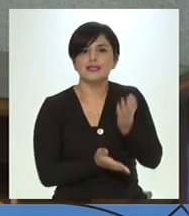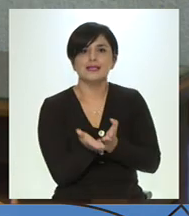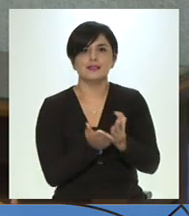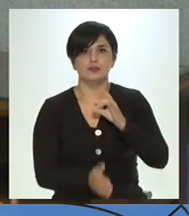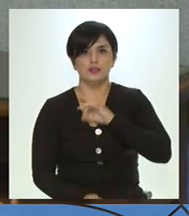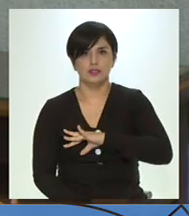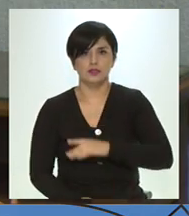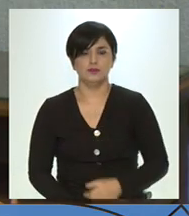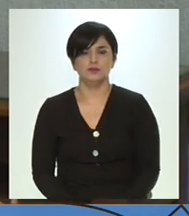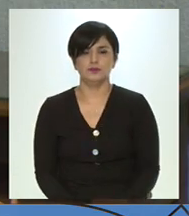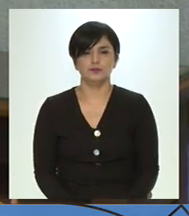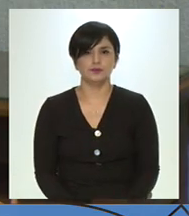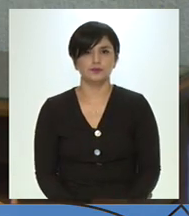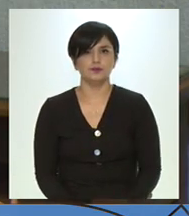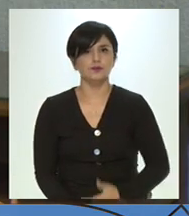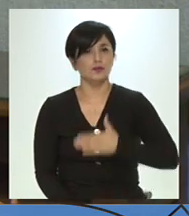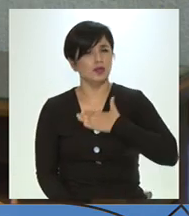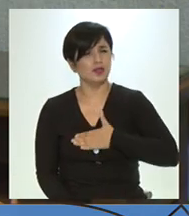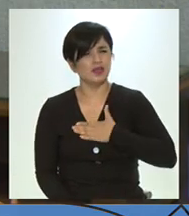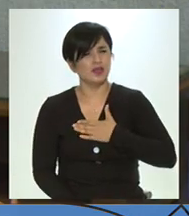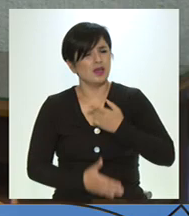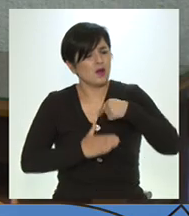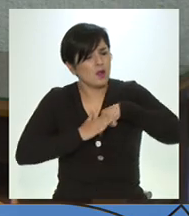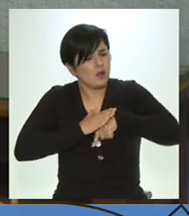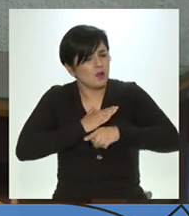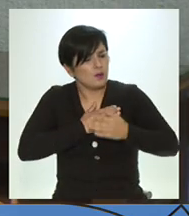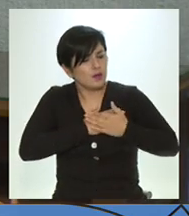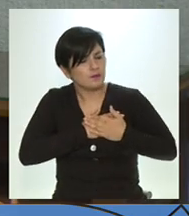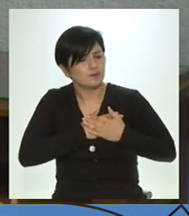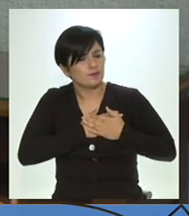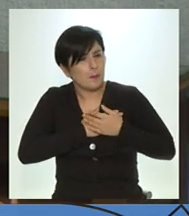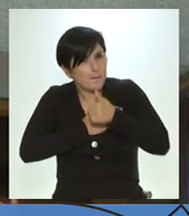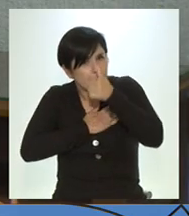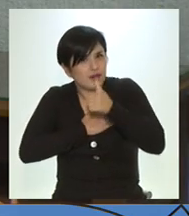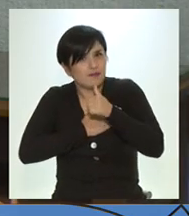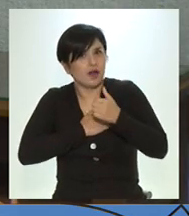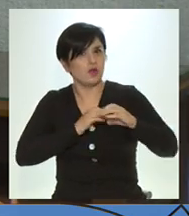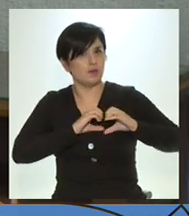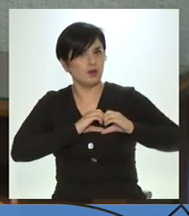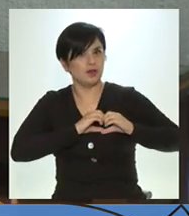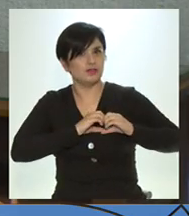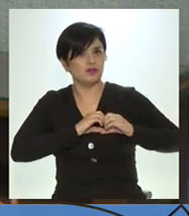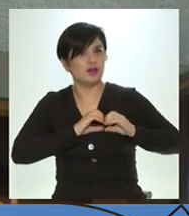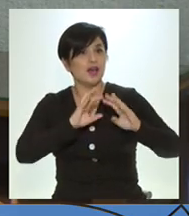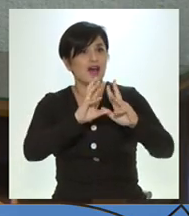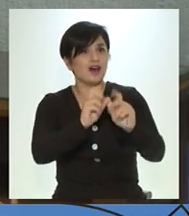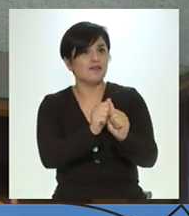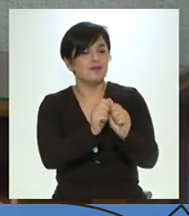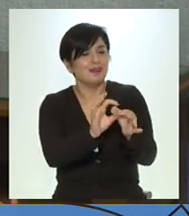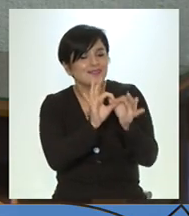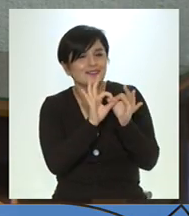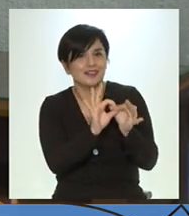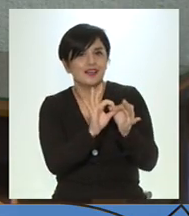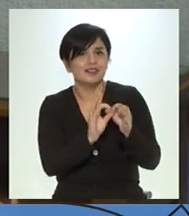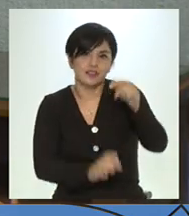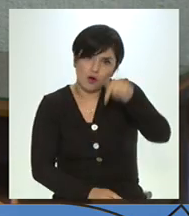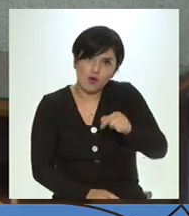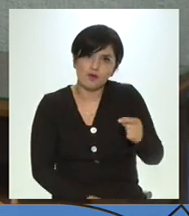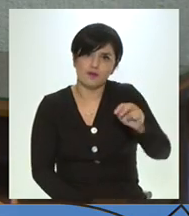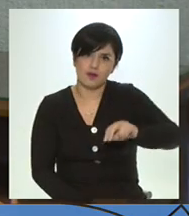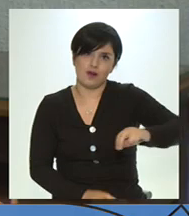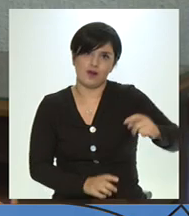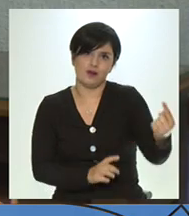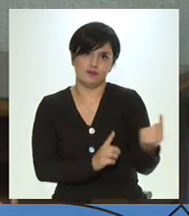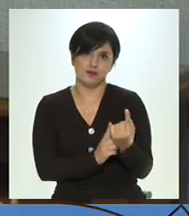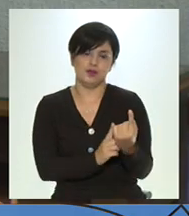chile quiero en lo más íntimo de mi corazón agradecer a mi familia que hoy me acompaña y que siempre ha sido